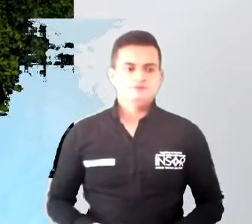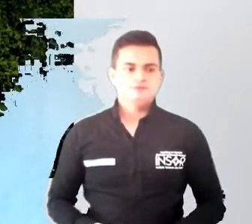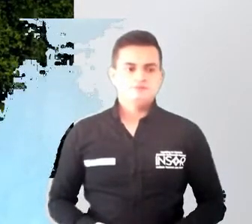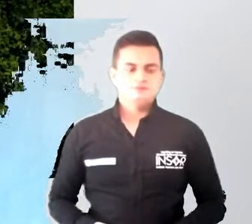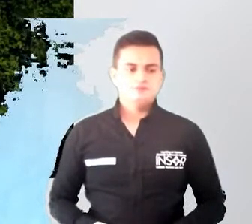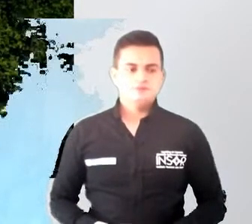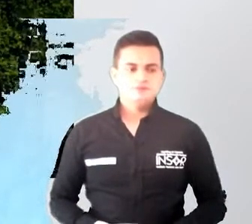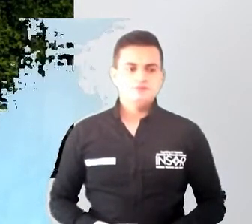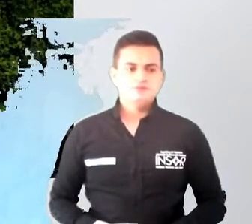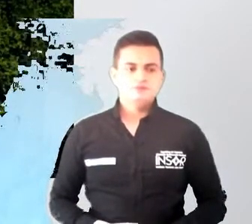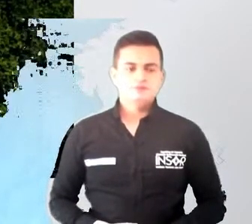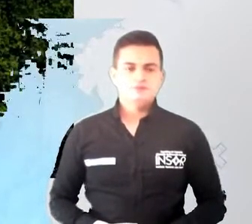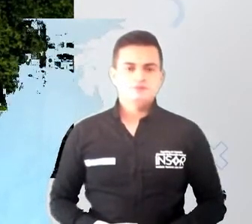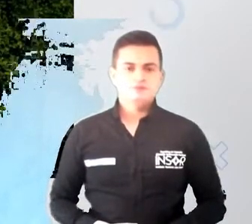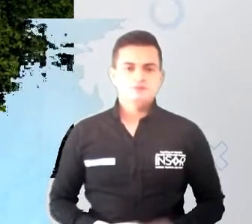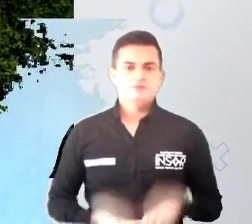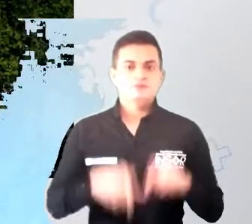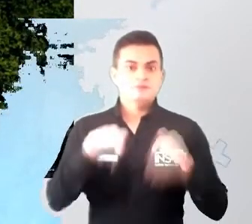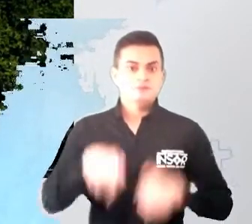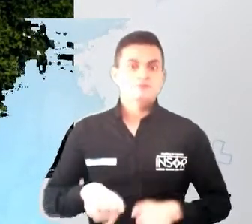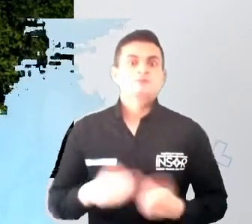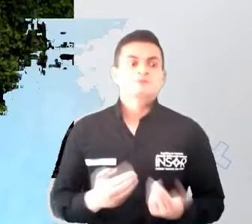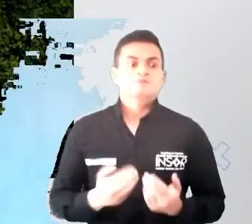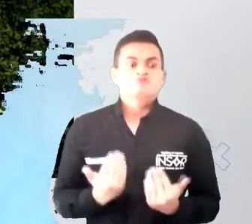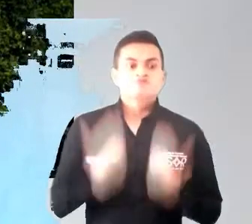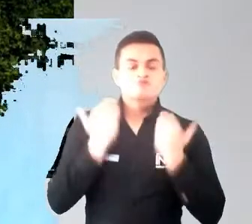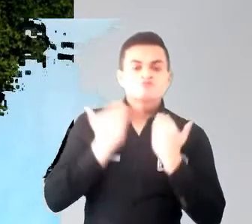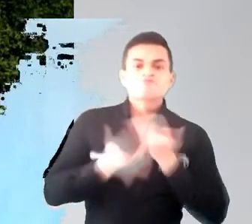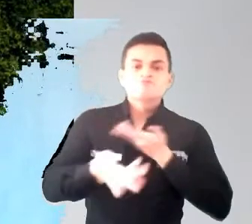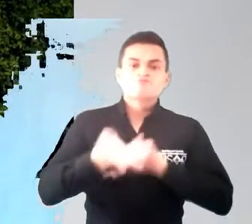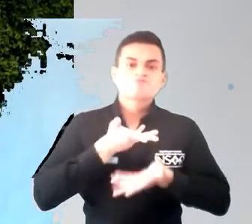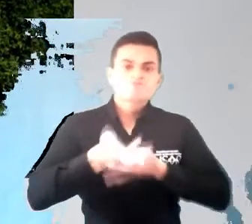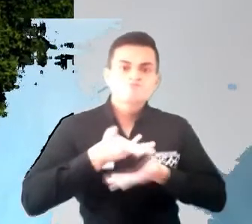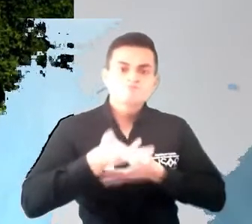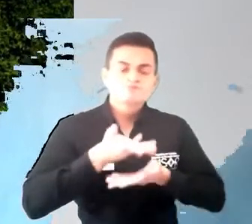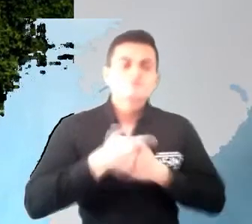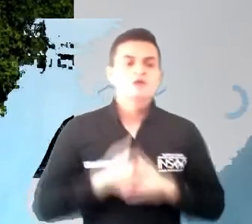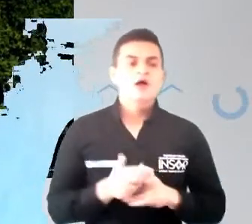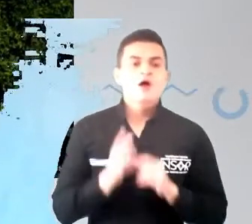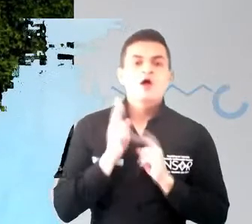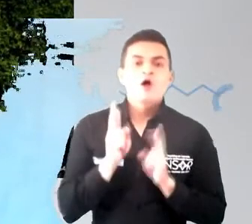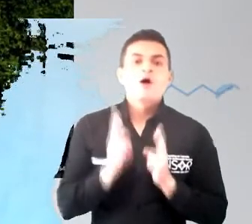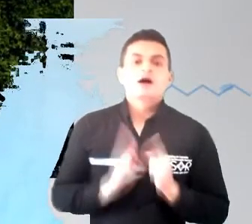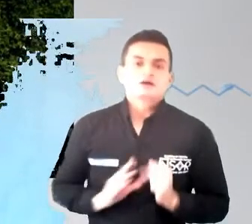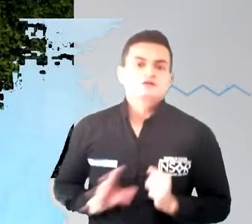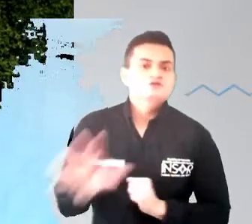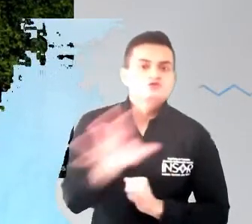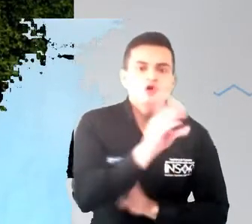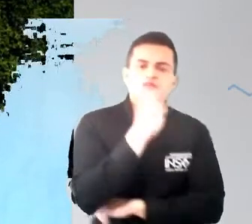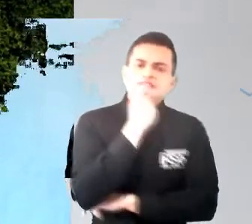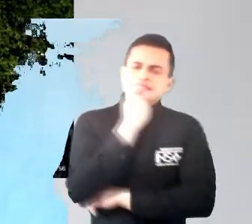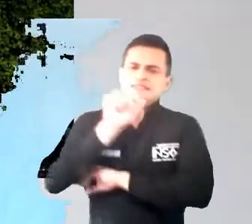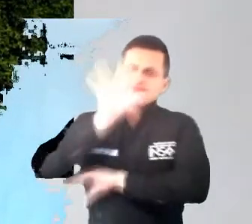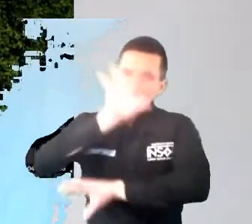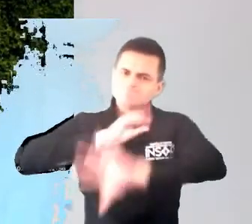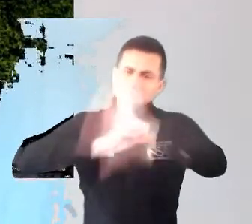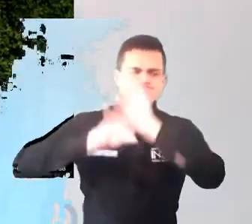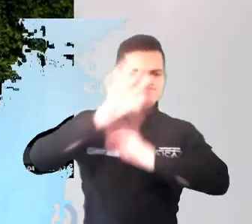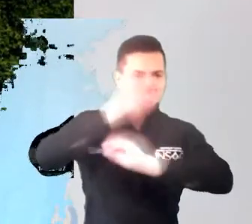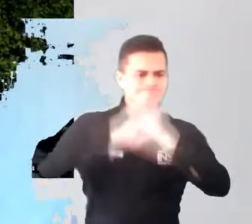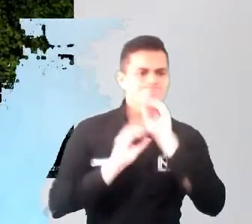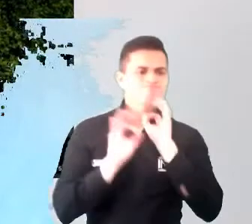Por esta oportunidad y espero que todos aprendan algo nuevo de mi